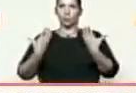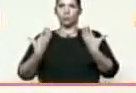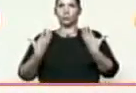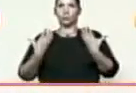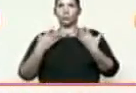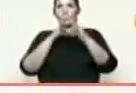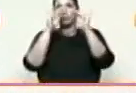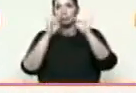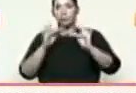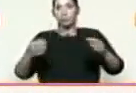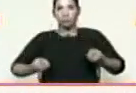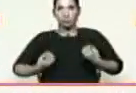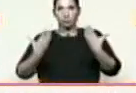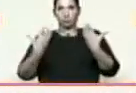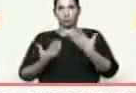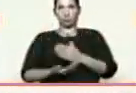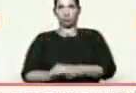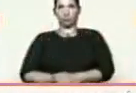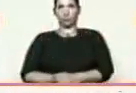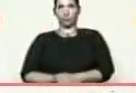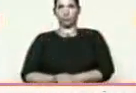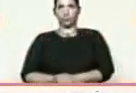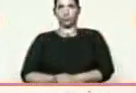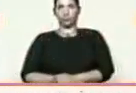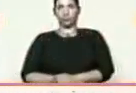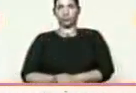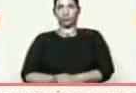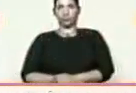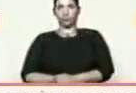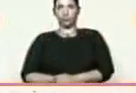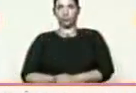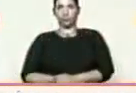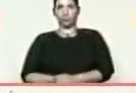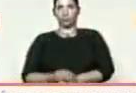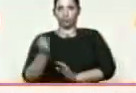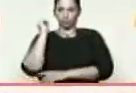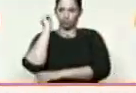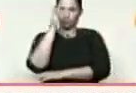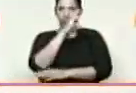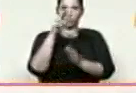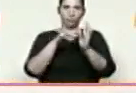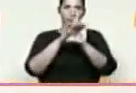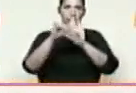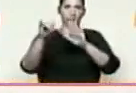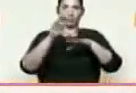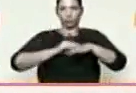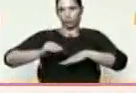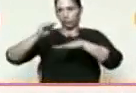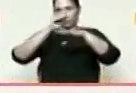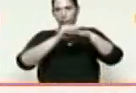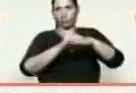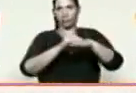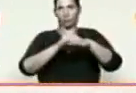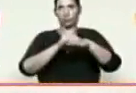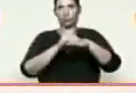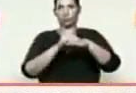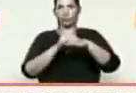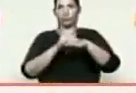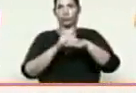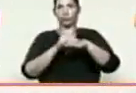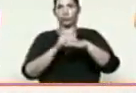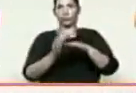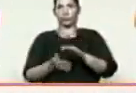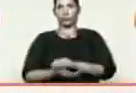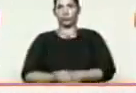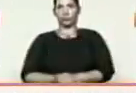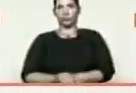de expresarlo, y la máxima, es a través de la Asamblea Nacional Constituyente, que es el